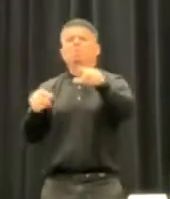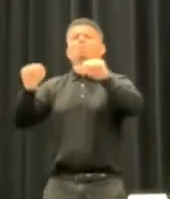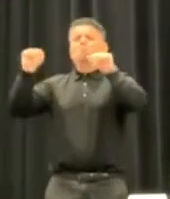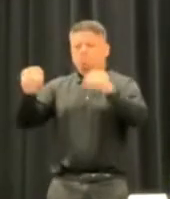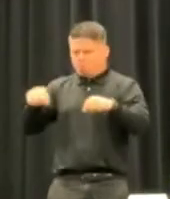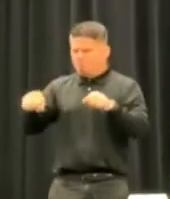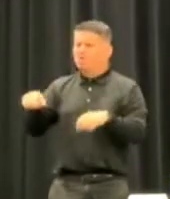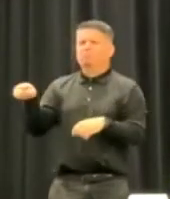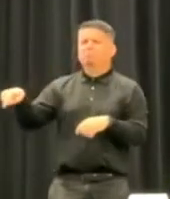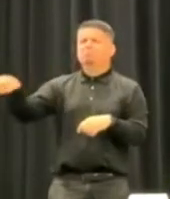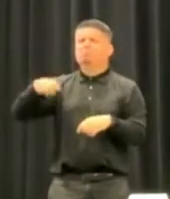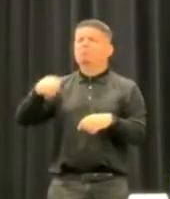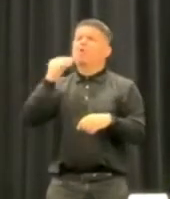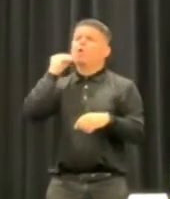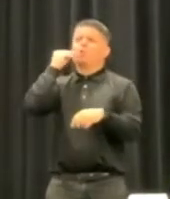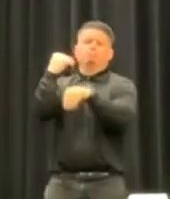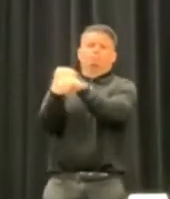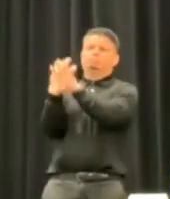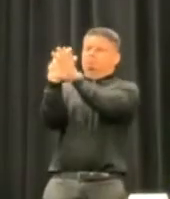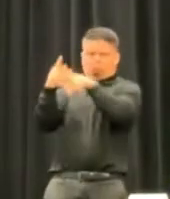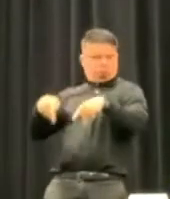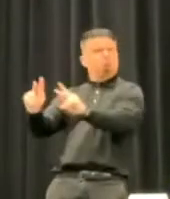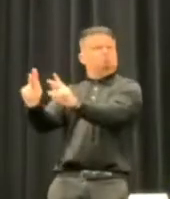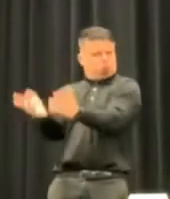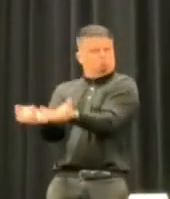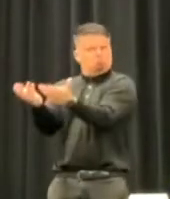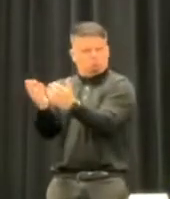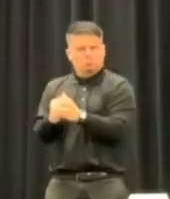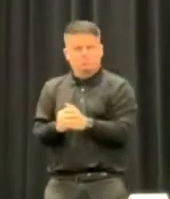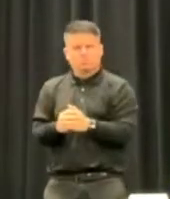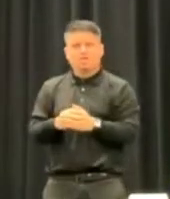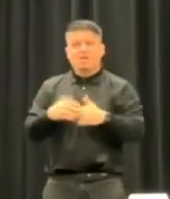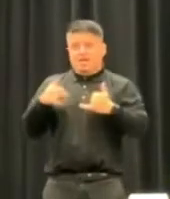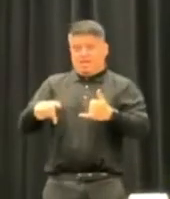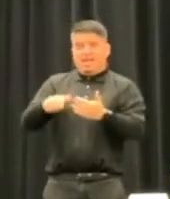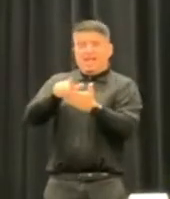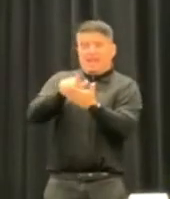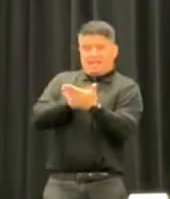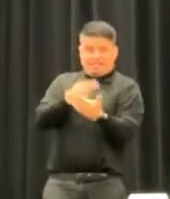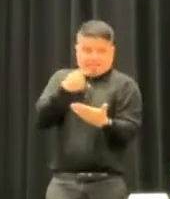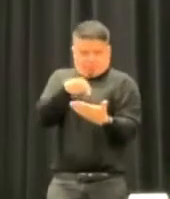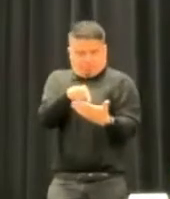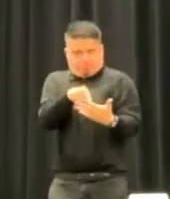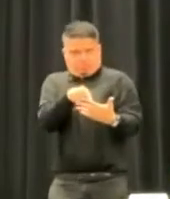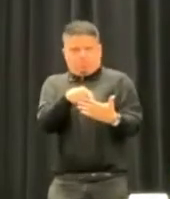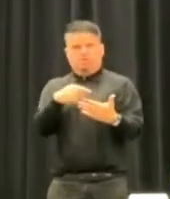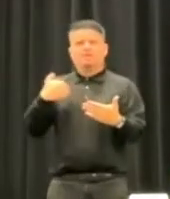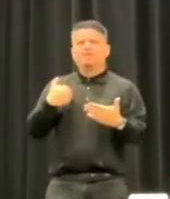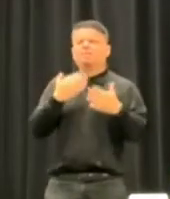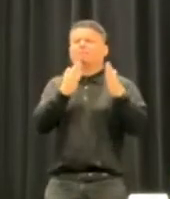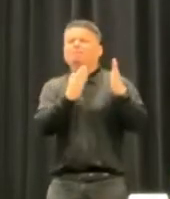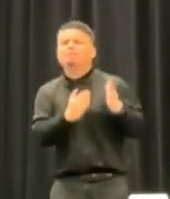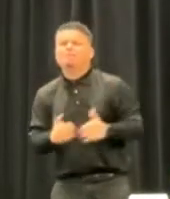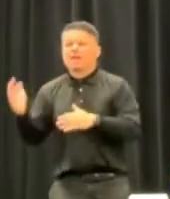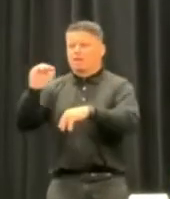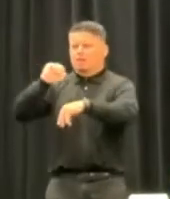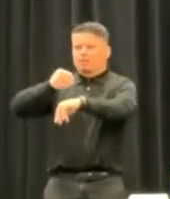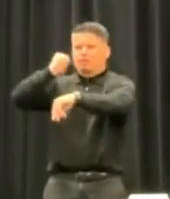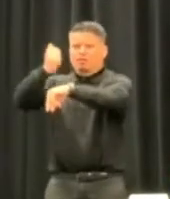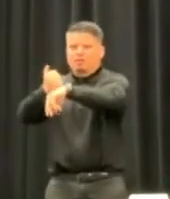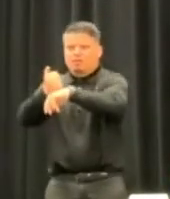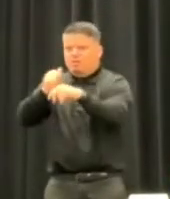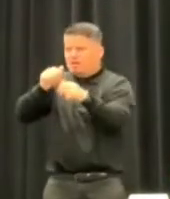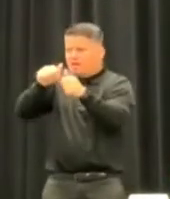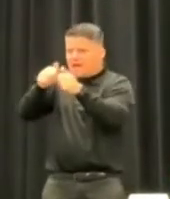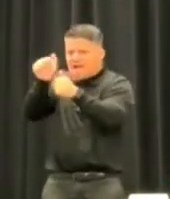remotamente esta ley indicaba que tenía que haber un plan y que cada agencia tenía que suministrar un plan yo